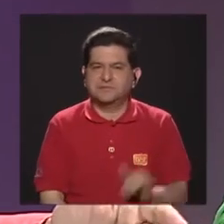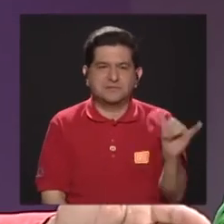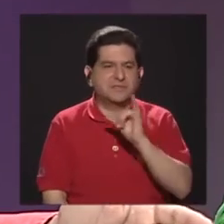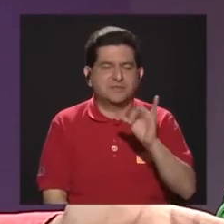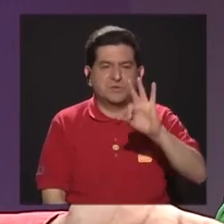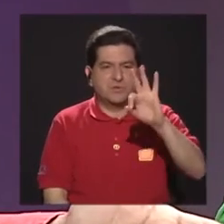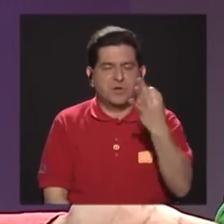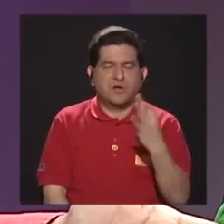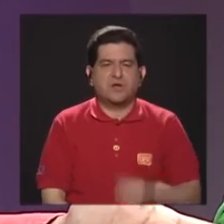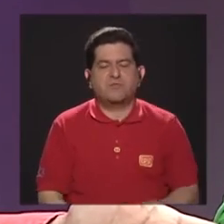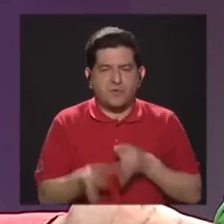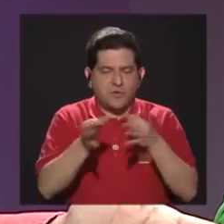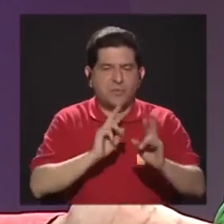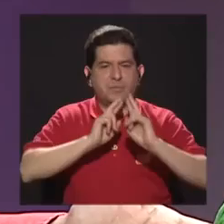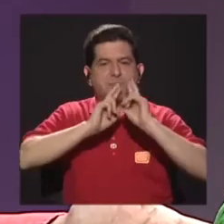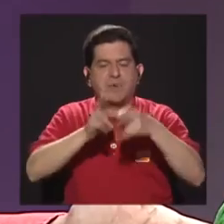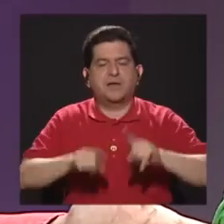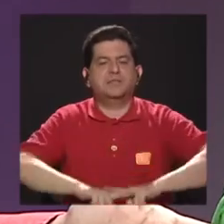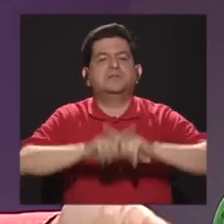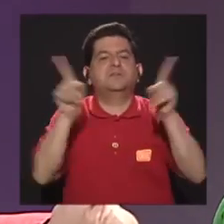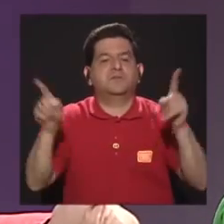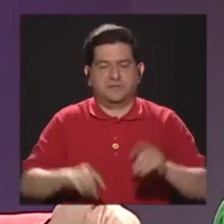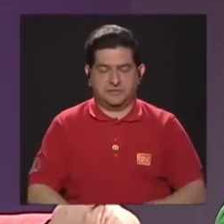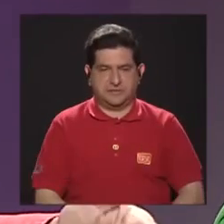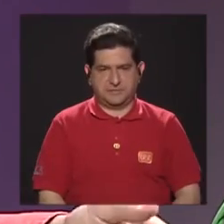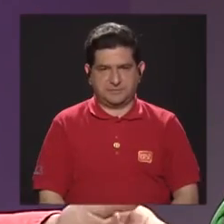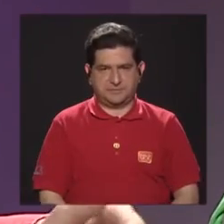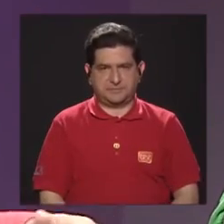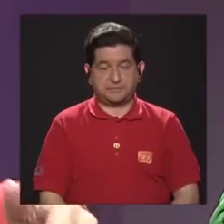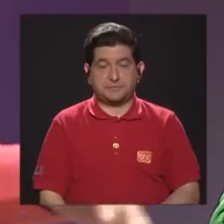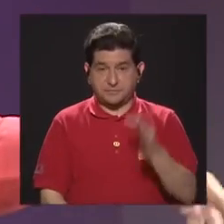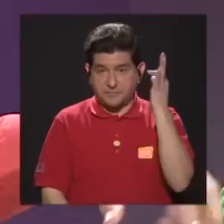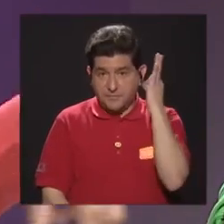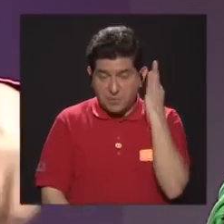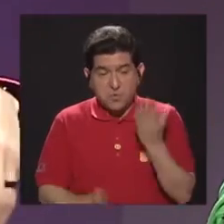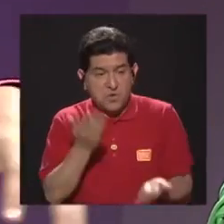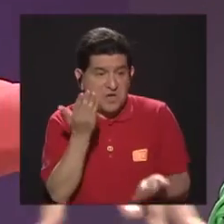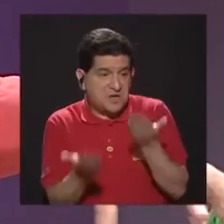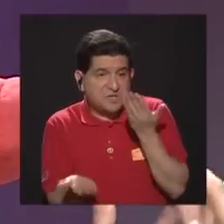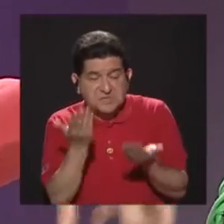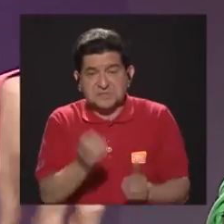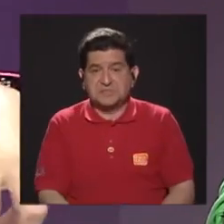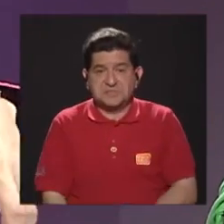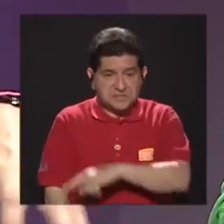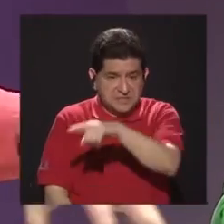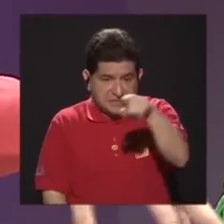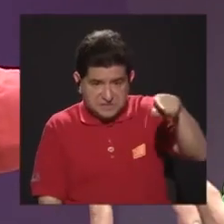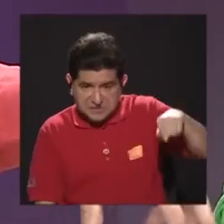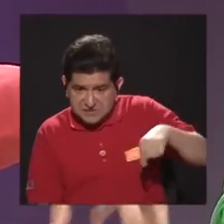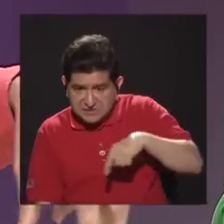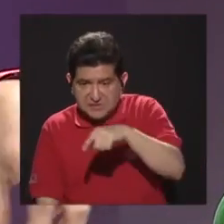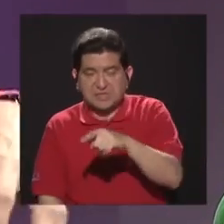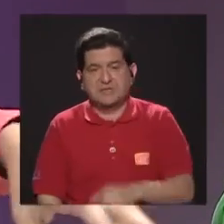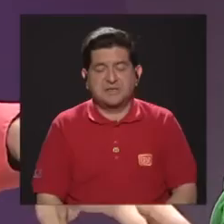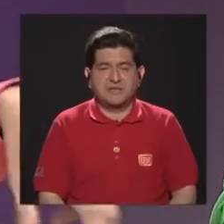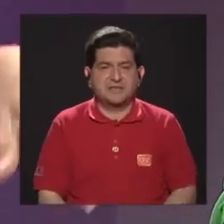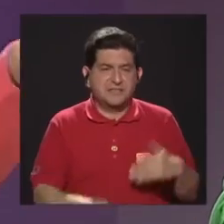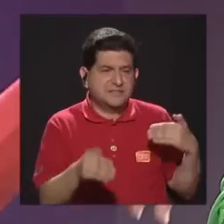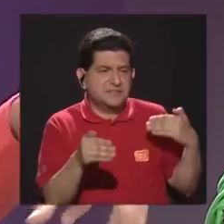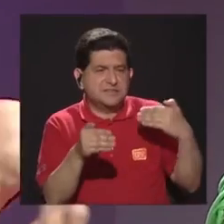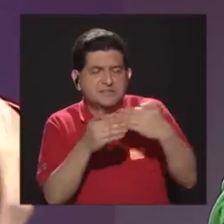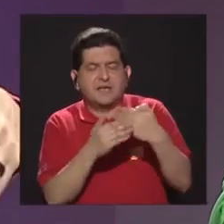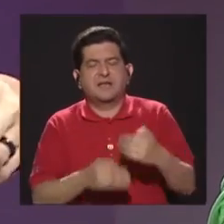la forma en la que se rinde cuentas tal vez es diferente, porque exactamente las mujeres tienden más a estar, digamos, cerca,